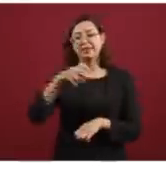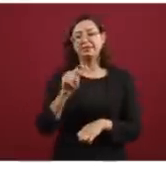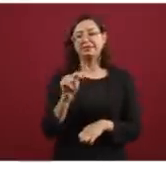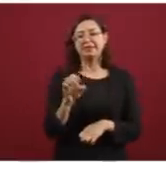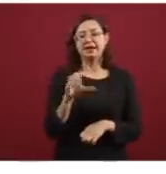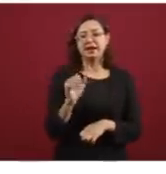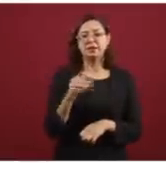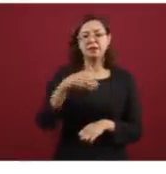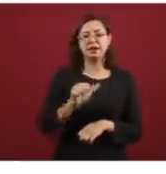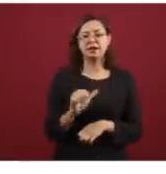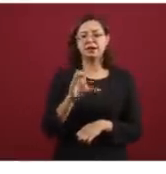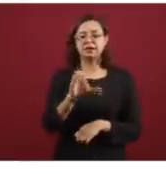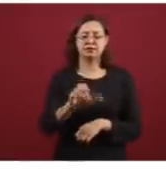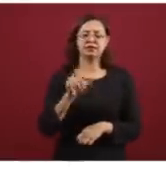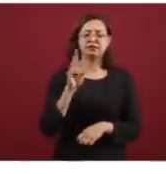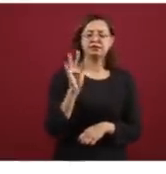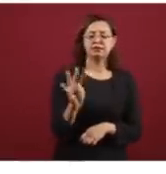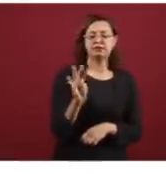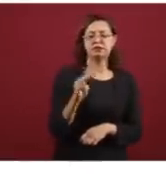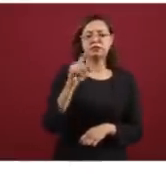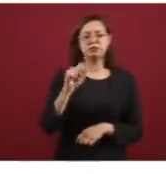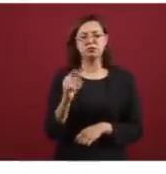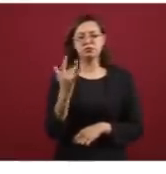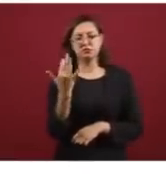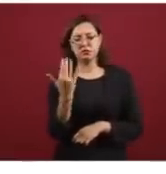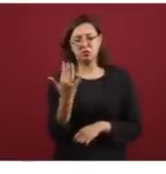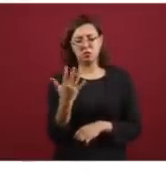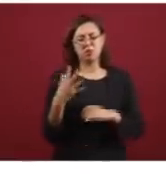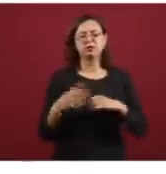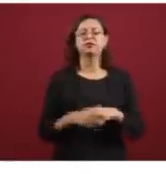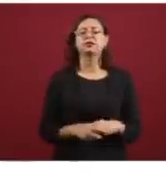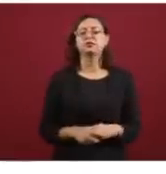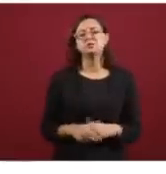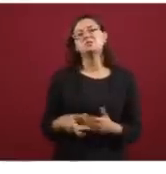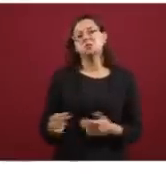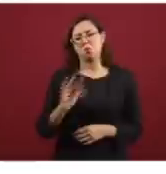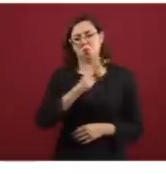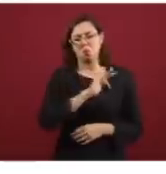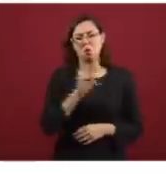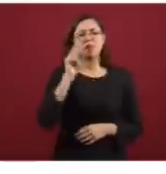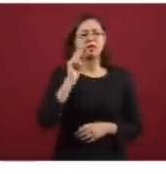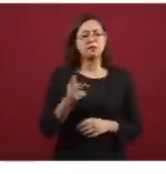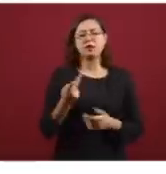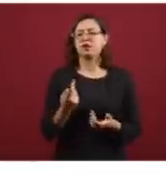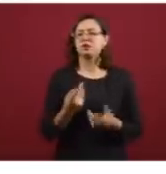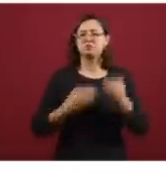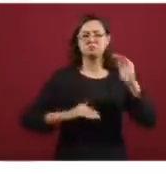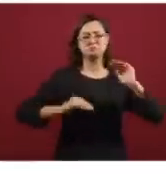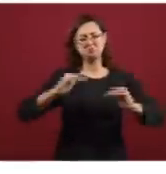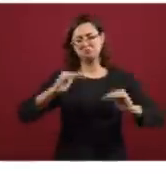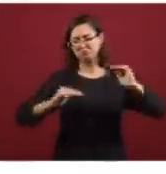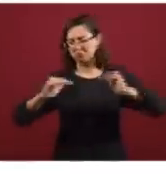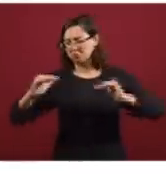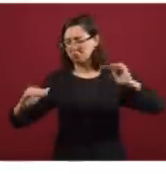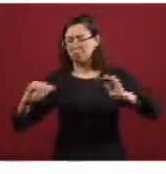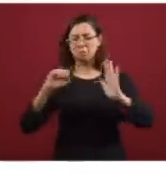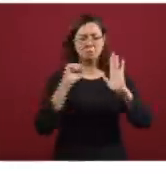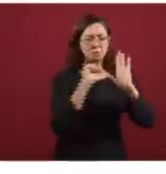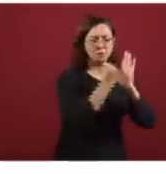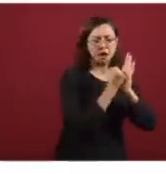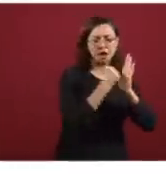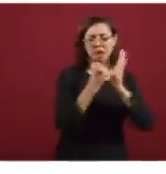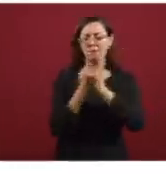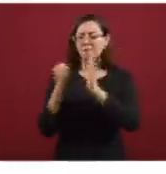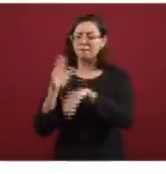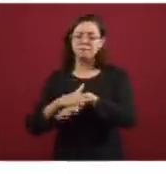a 19 pesos 50 centavos. Ustedes pueden ver una estabilidad en todos los promedios por marca, los